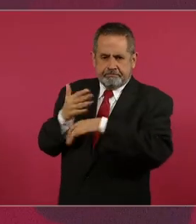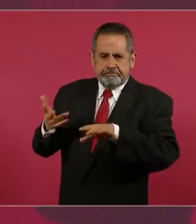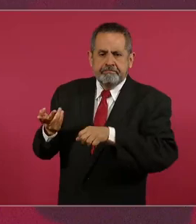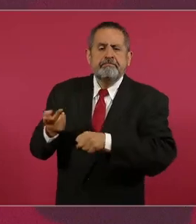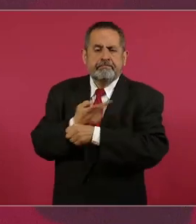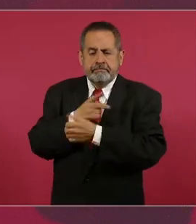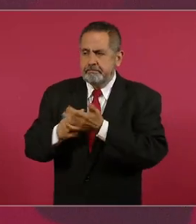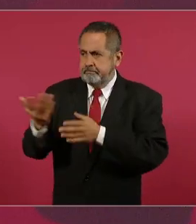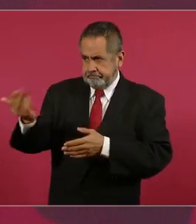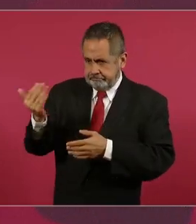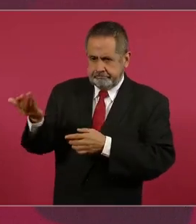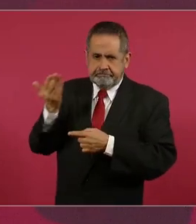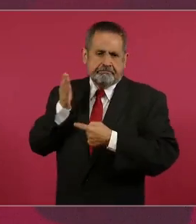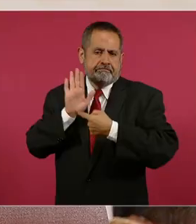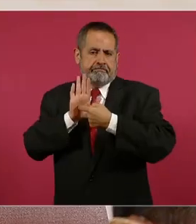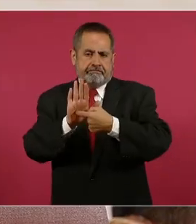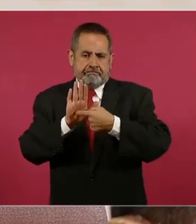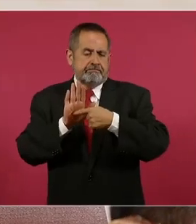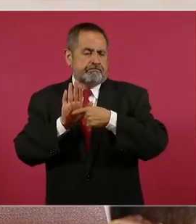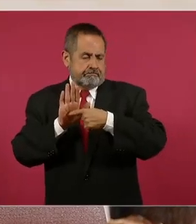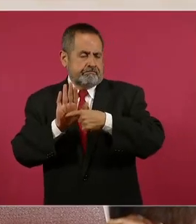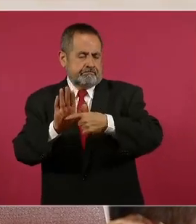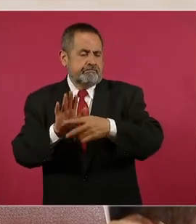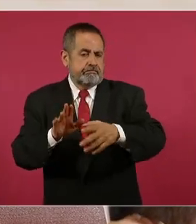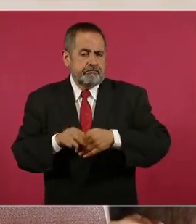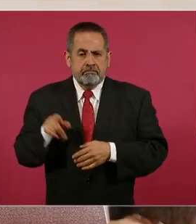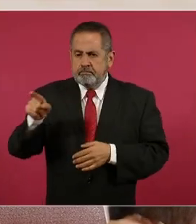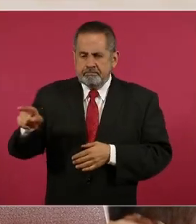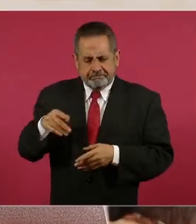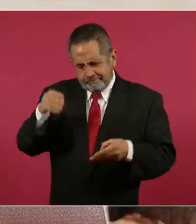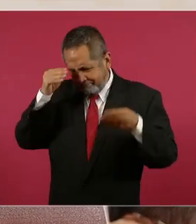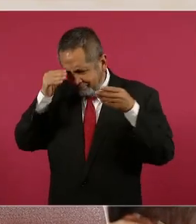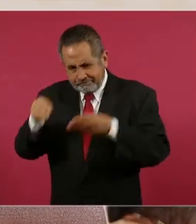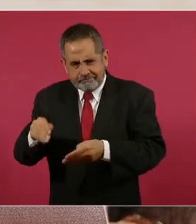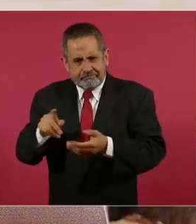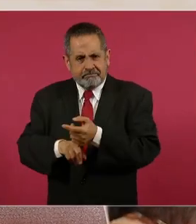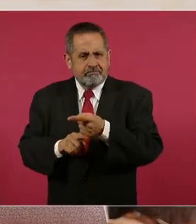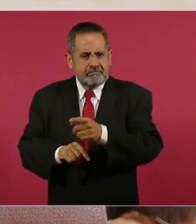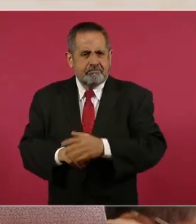van. Ellos están absolutamente